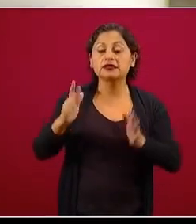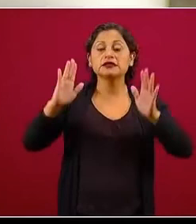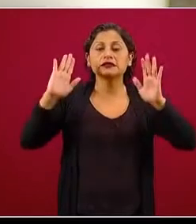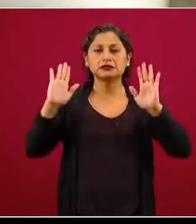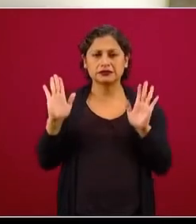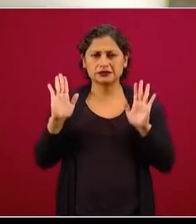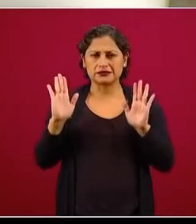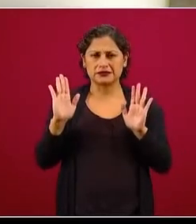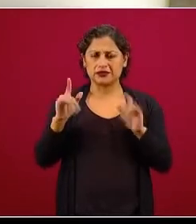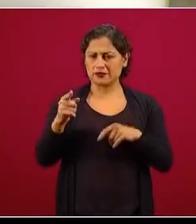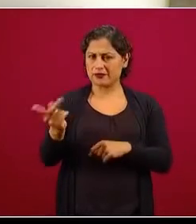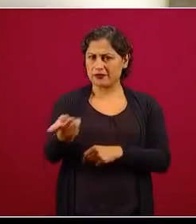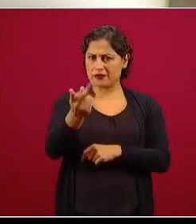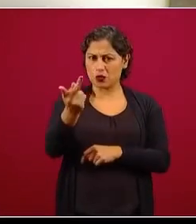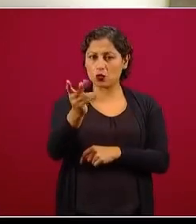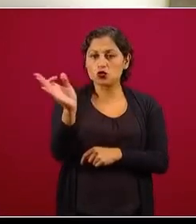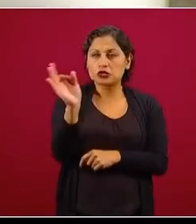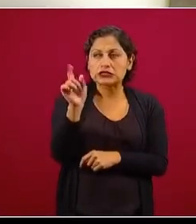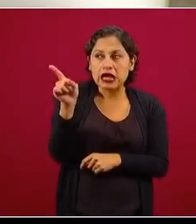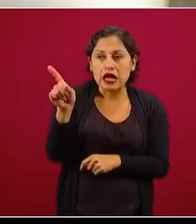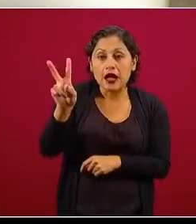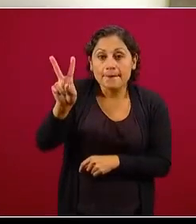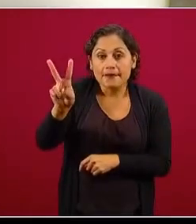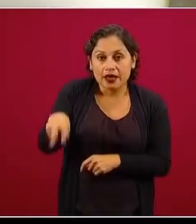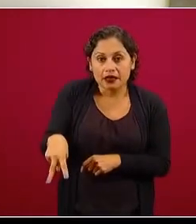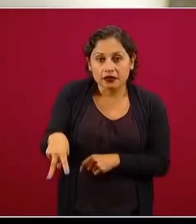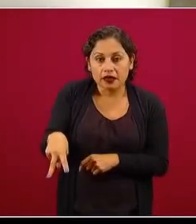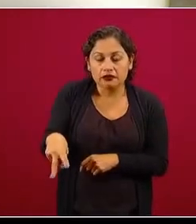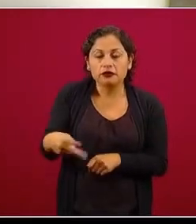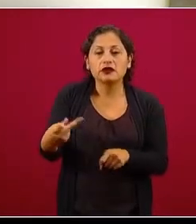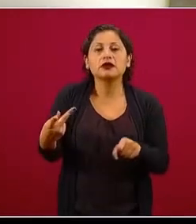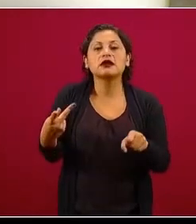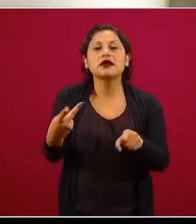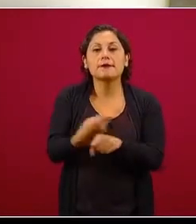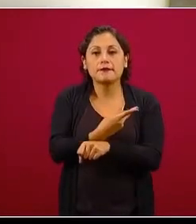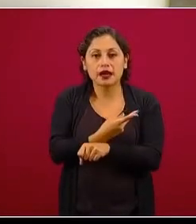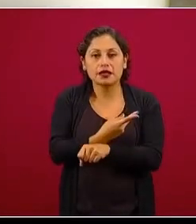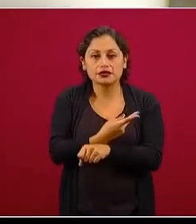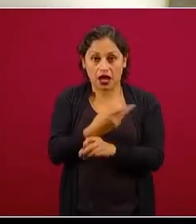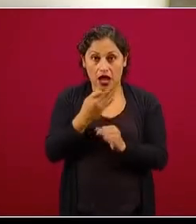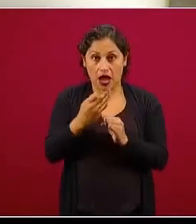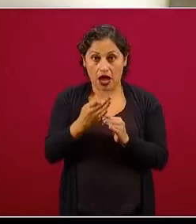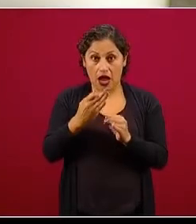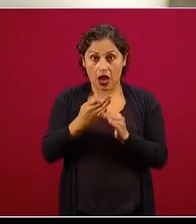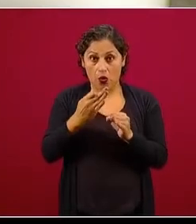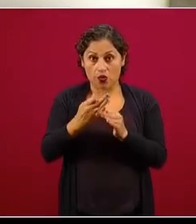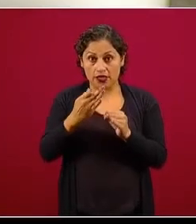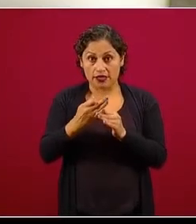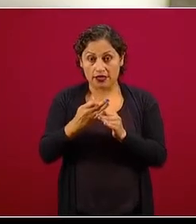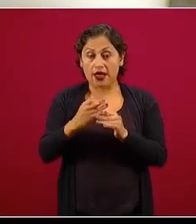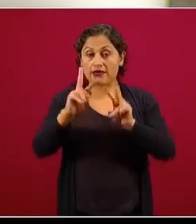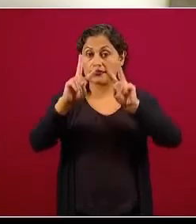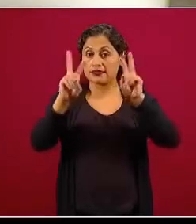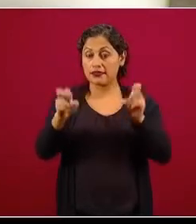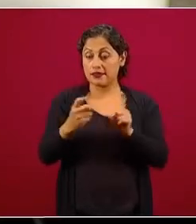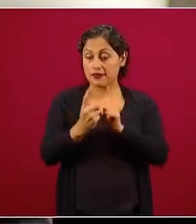una realidad, ¿qué tanto cambiaría las políticas que se tienen ahorita de sana distancia, de